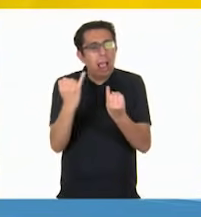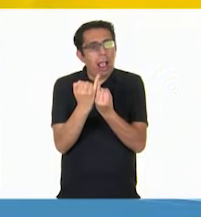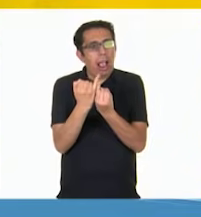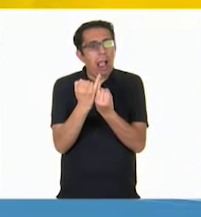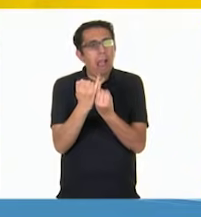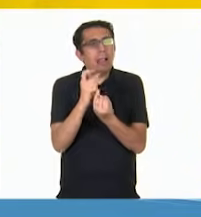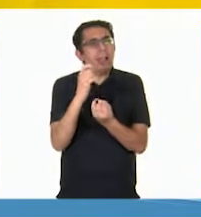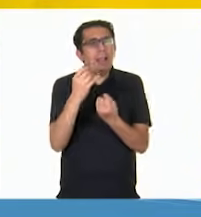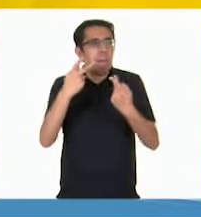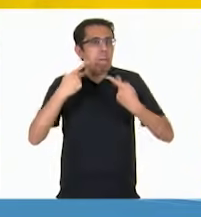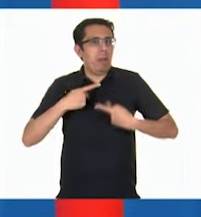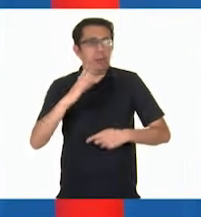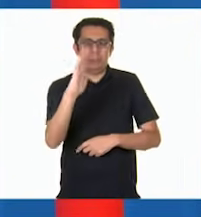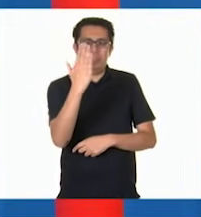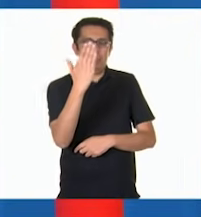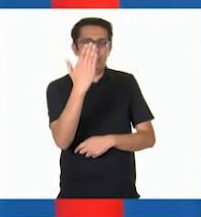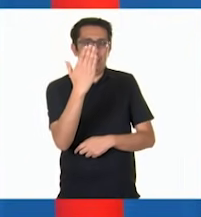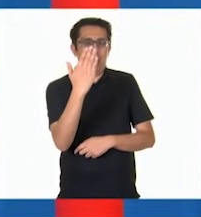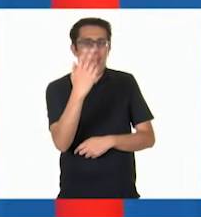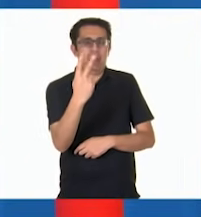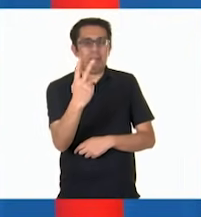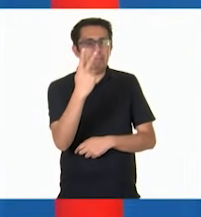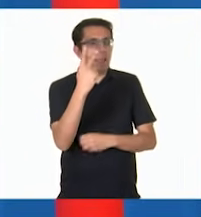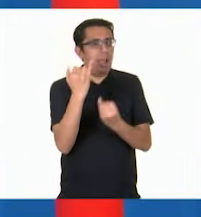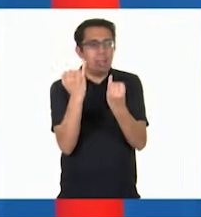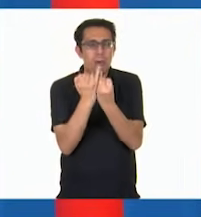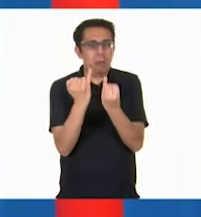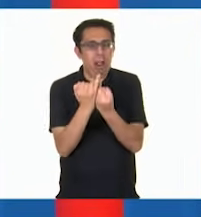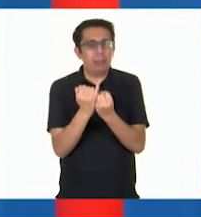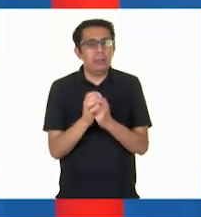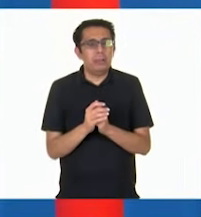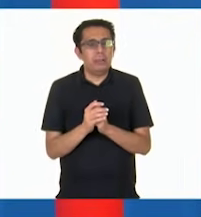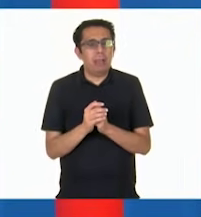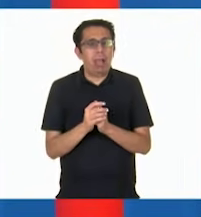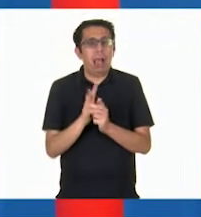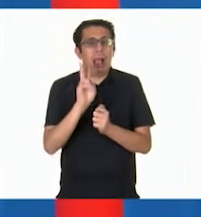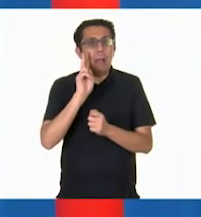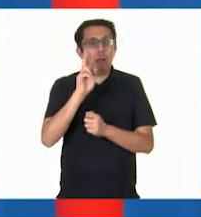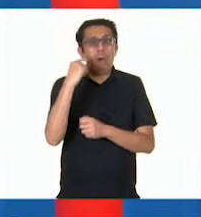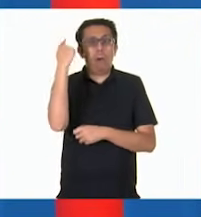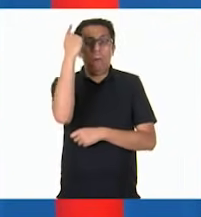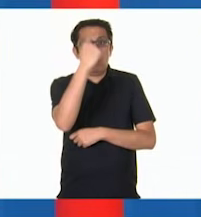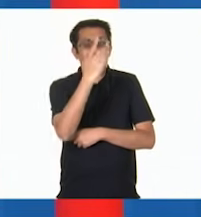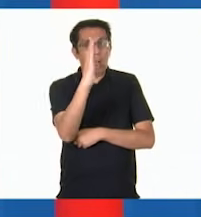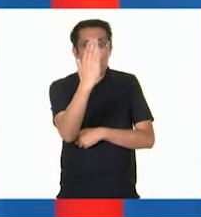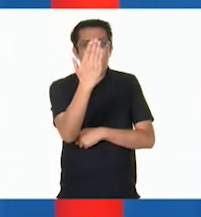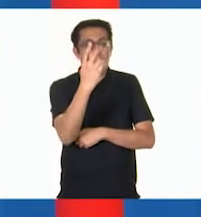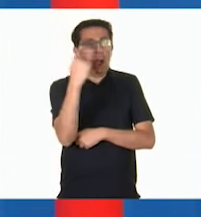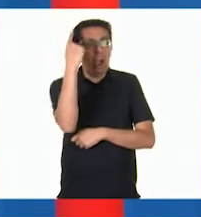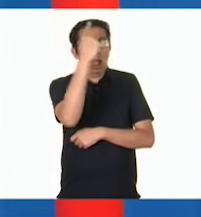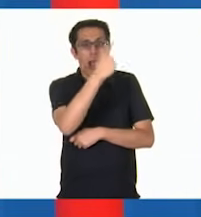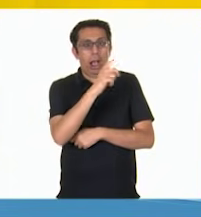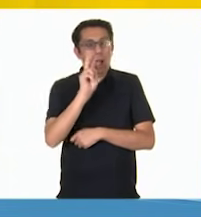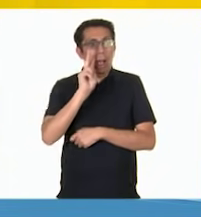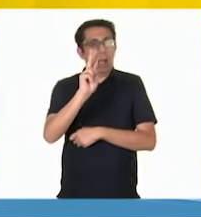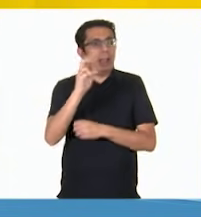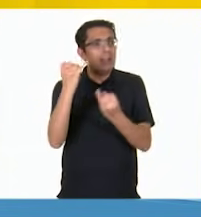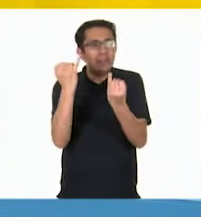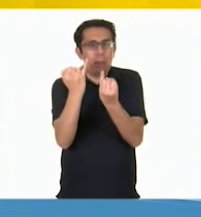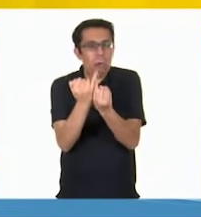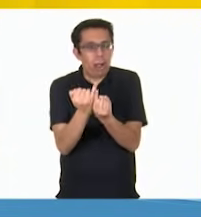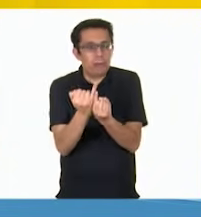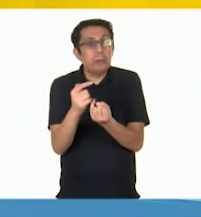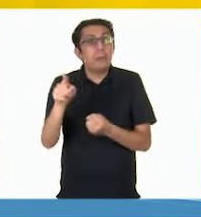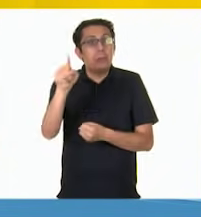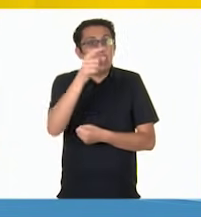mira en un espejo. ¡Cierto! Vemos nuestro rostro reflejado en el espejo. Así es. Niños y